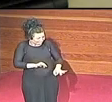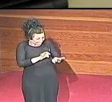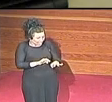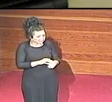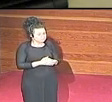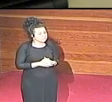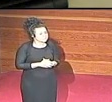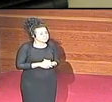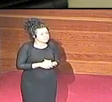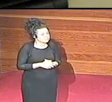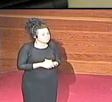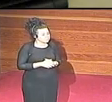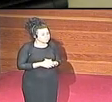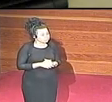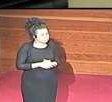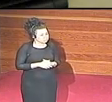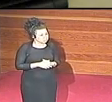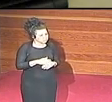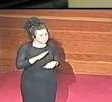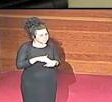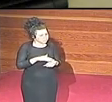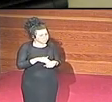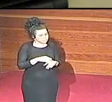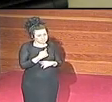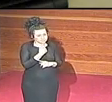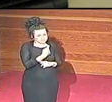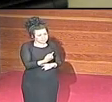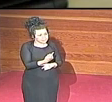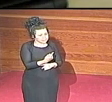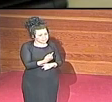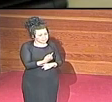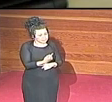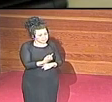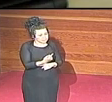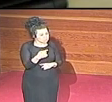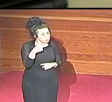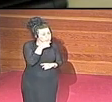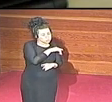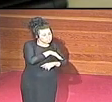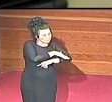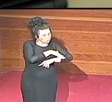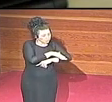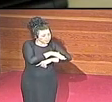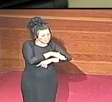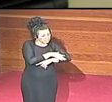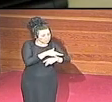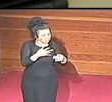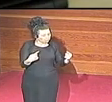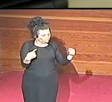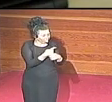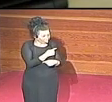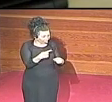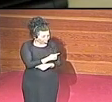Para ilustrar las muchas contradicciones internas en las que cae el relato del Kremlin, citaré tan solo un